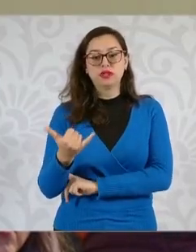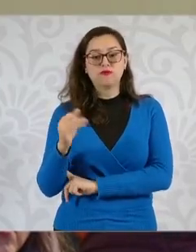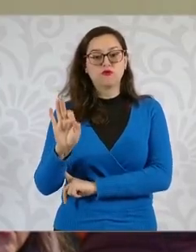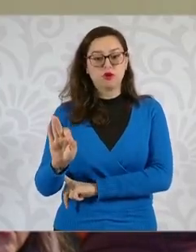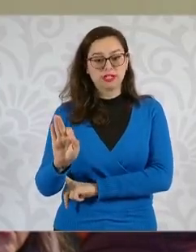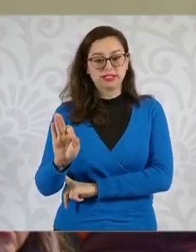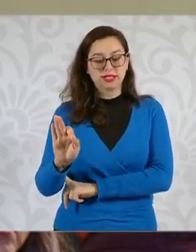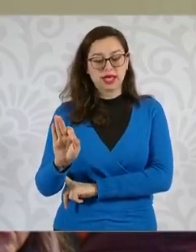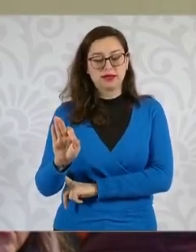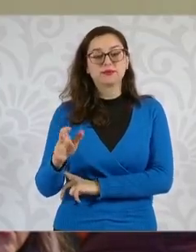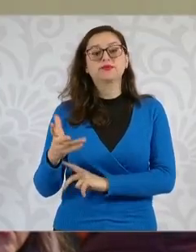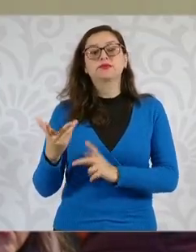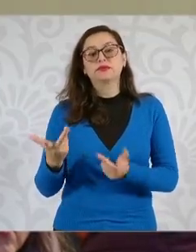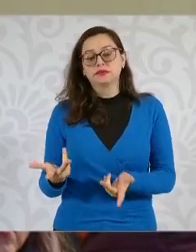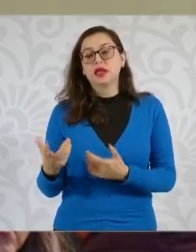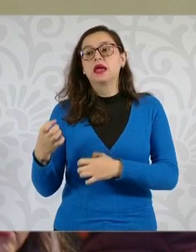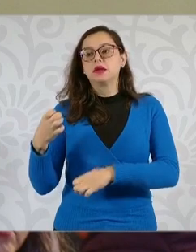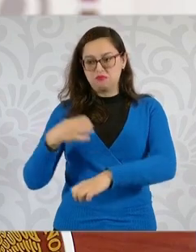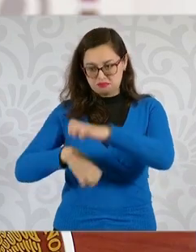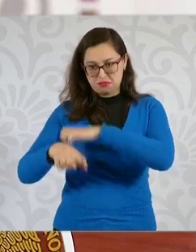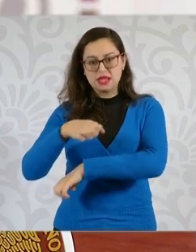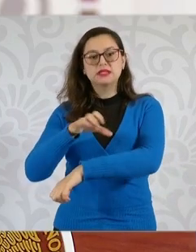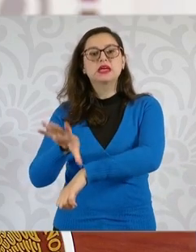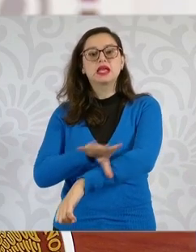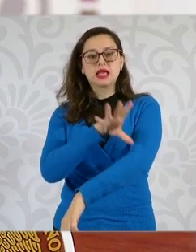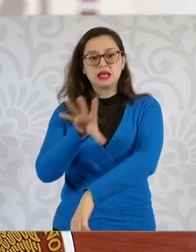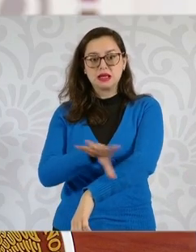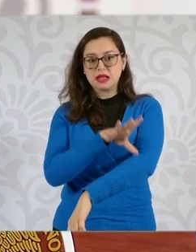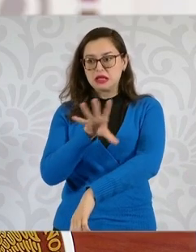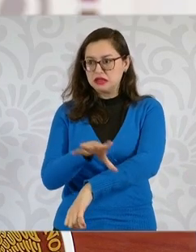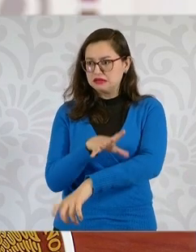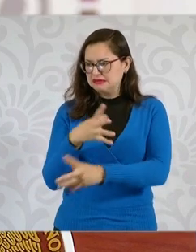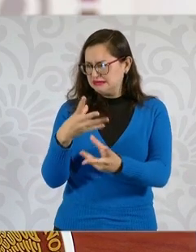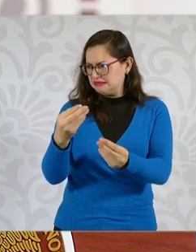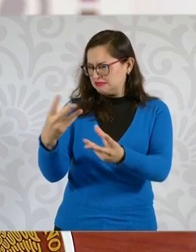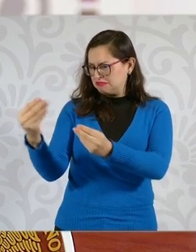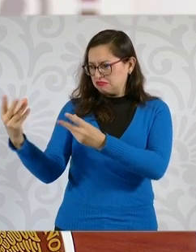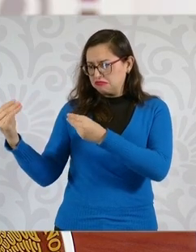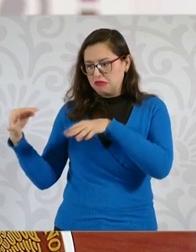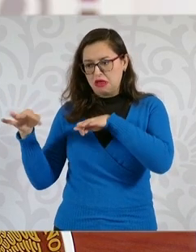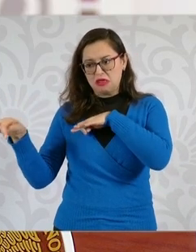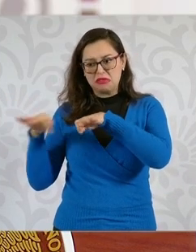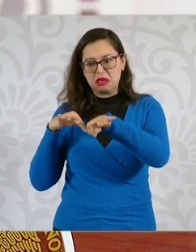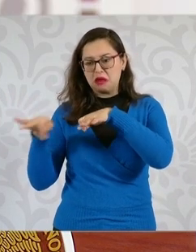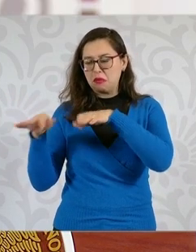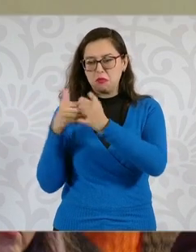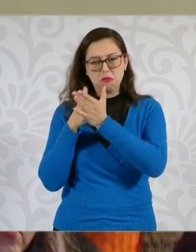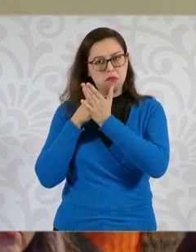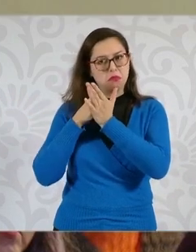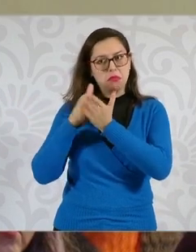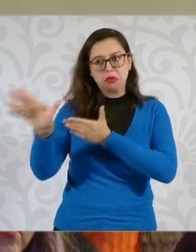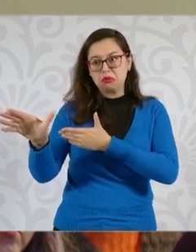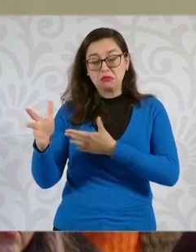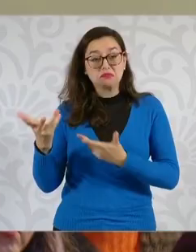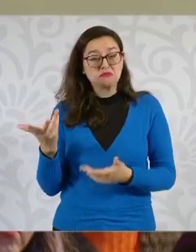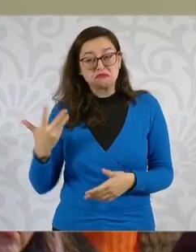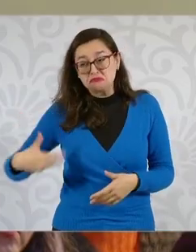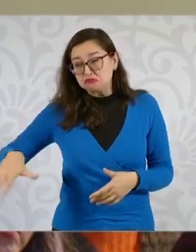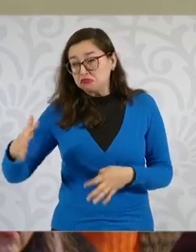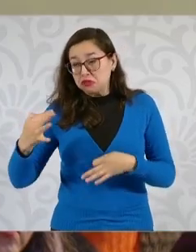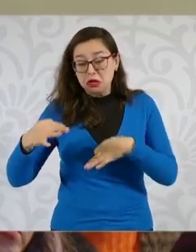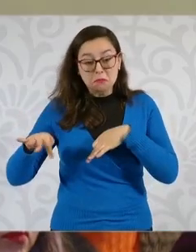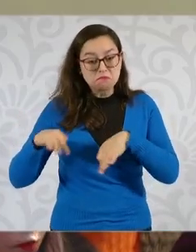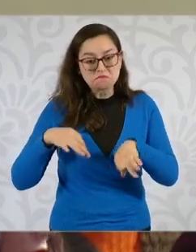los trabajadores por ende pues quedaron miles de ellos quedaron desempleados no han encontrado un lugar y muchos de ellos tampoco